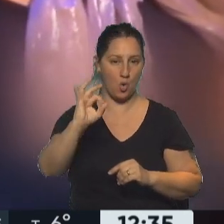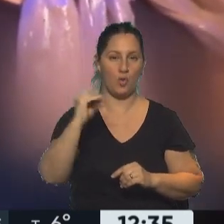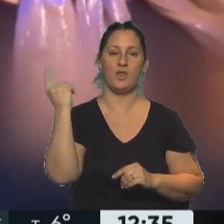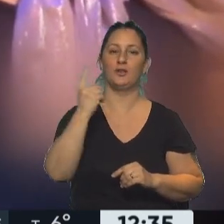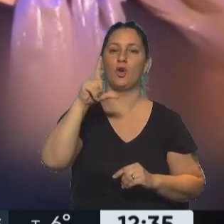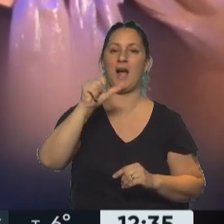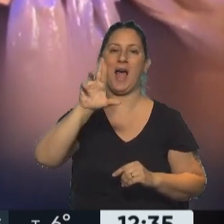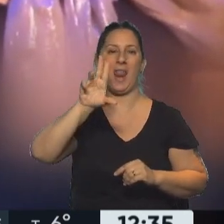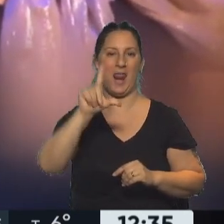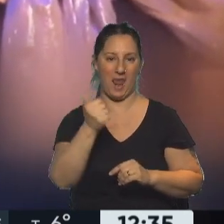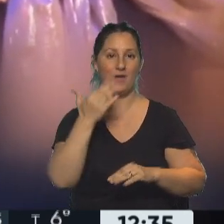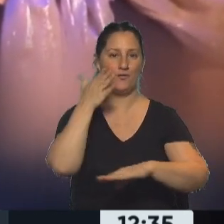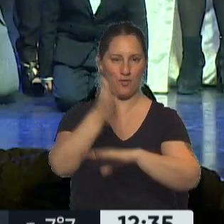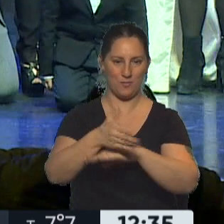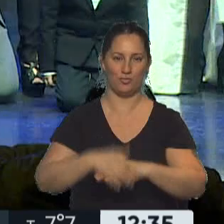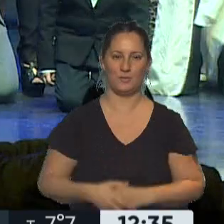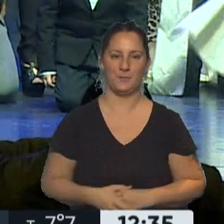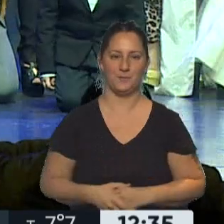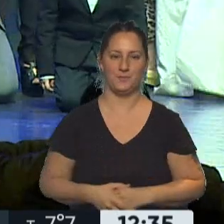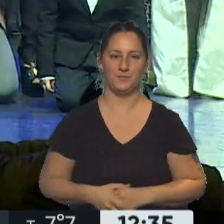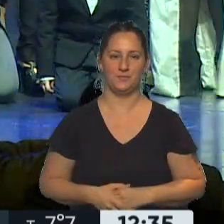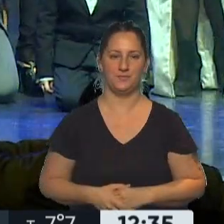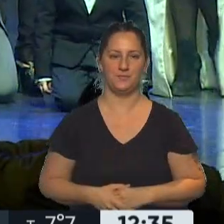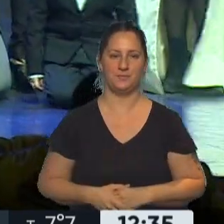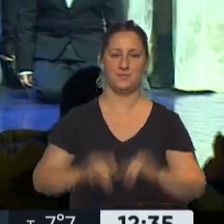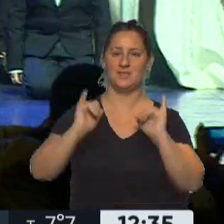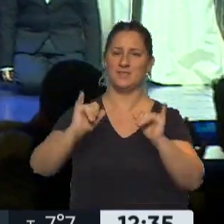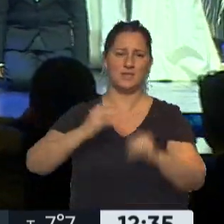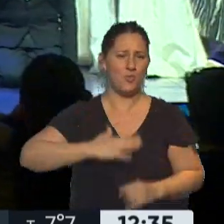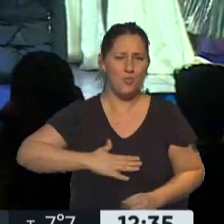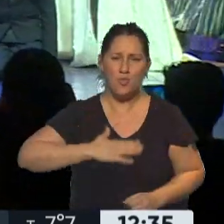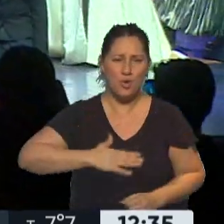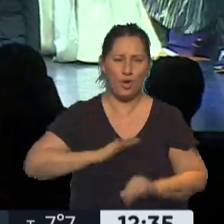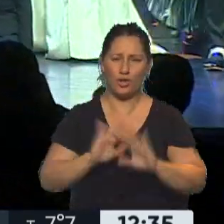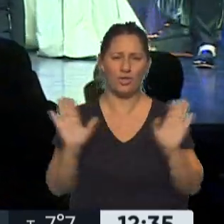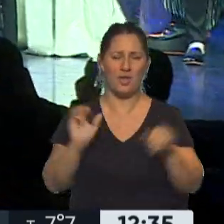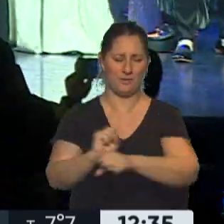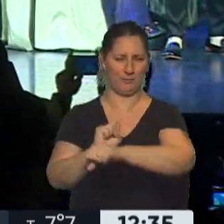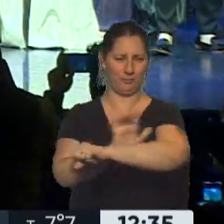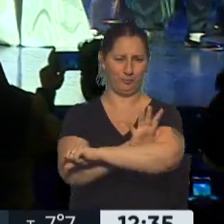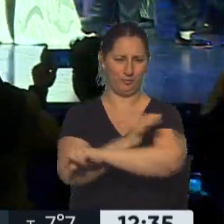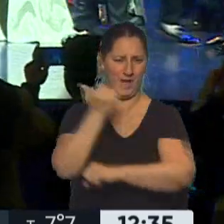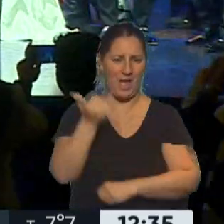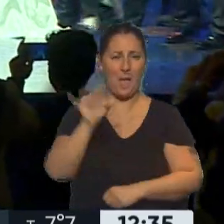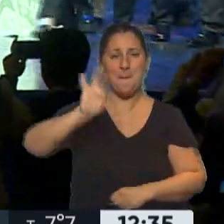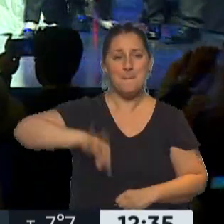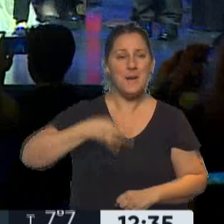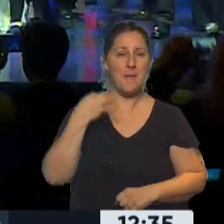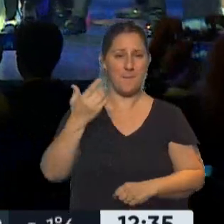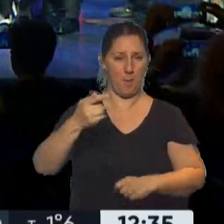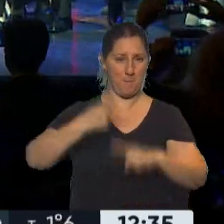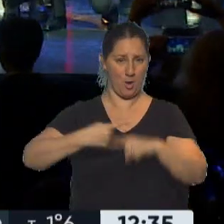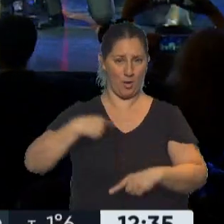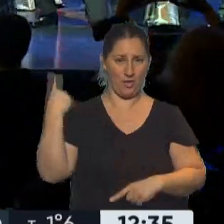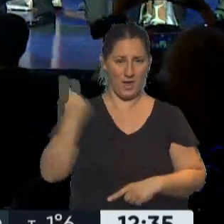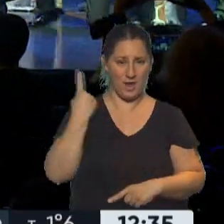Carla Calabrese, y allí estuvimos. Sí, estoy súper contenta, la verdad, muy emocionada. Y este premio de dirección es para